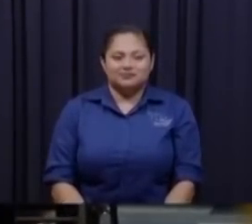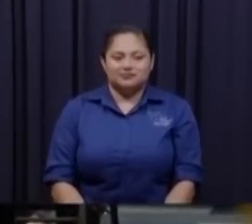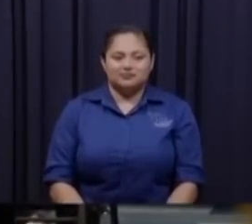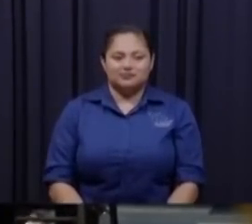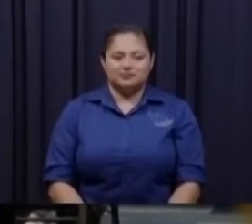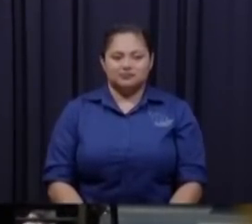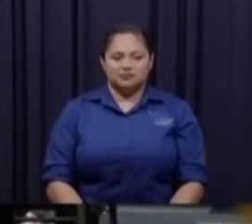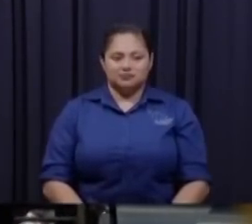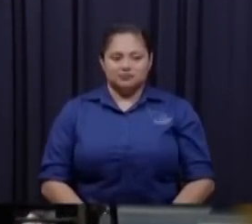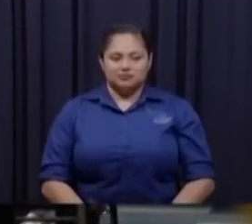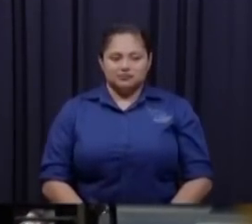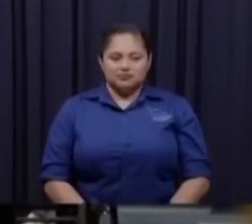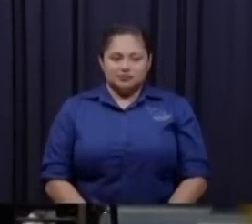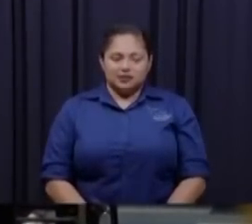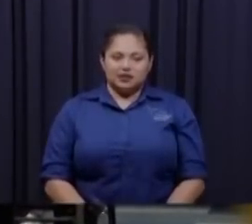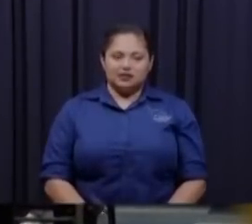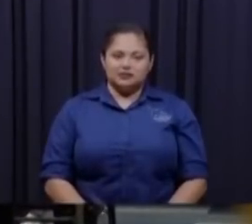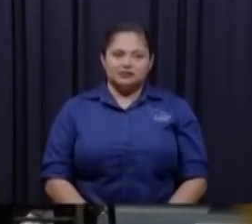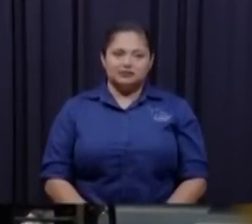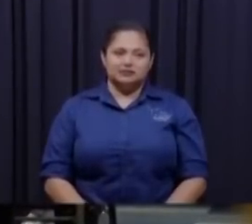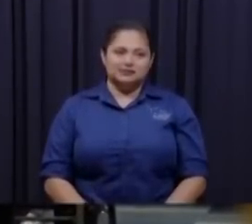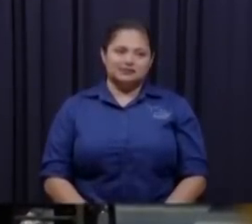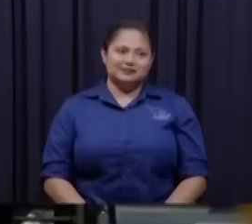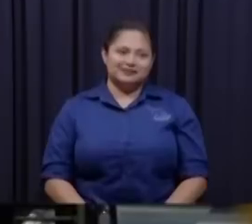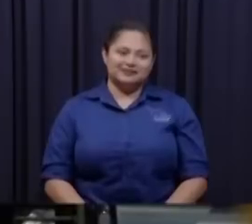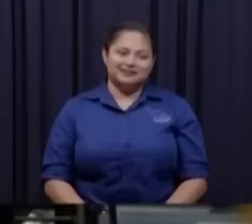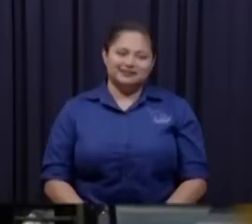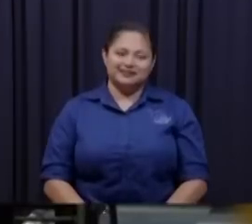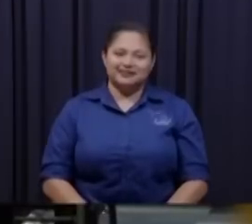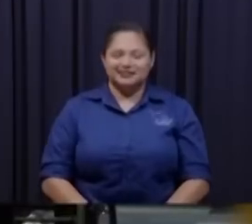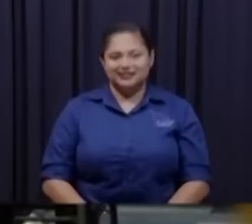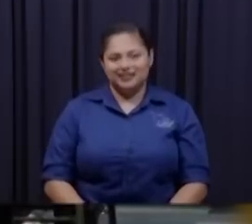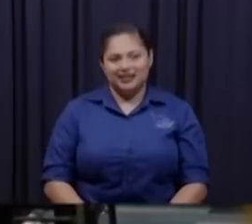Y de todos modos se va a enterar. Pierda cuidado.